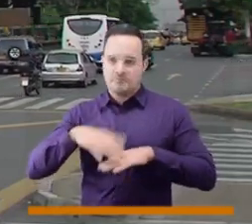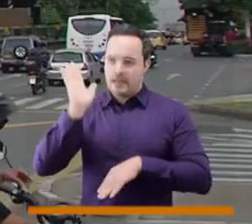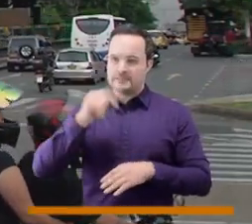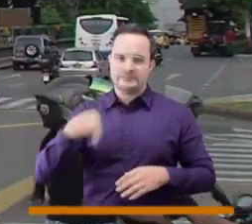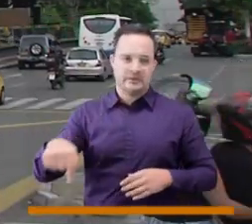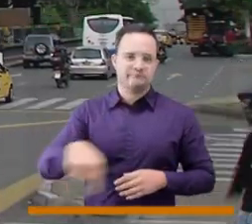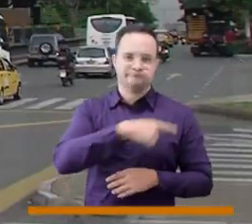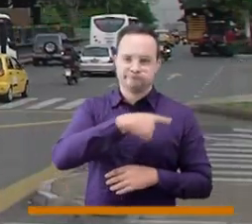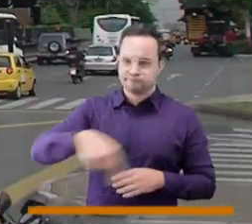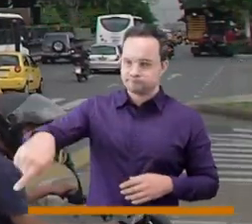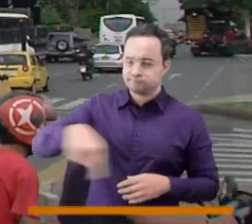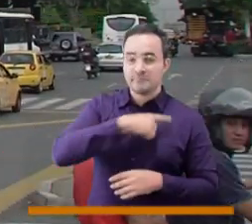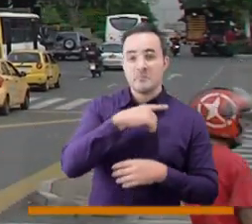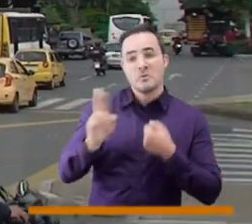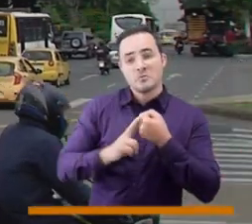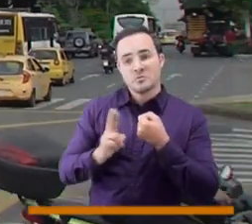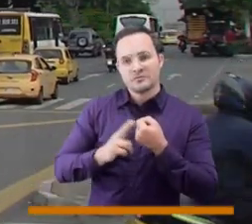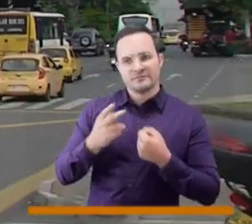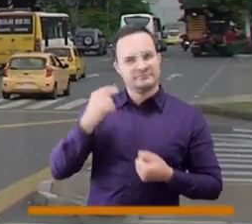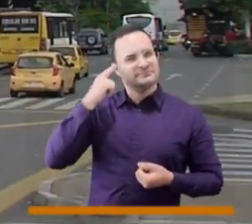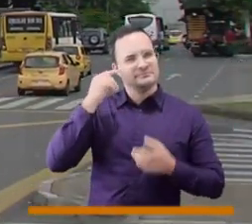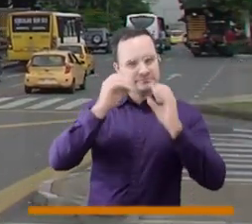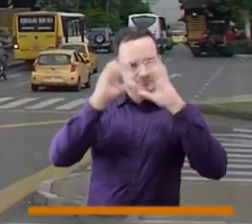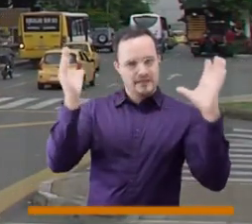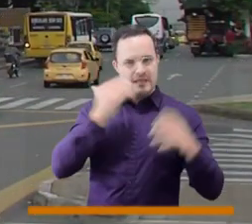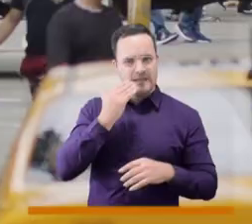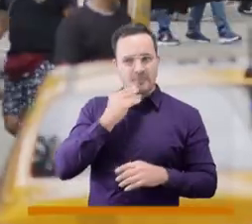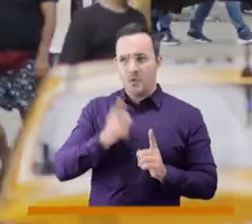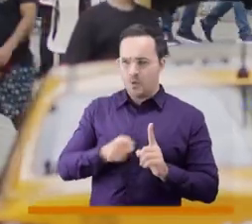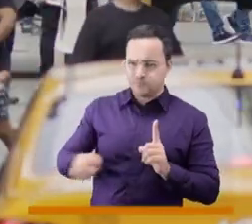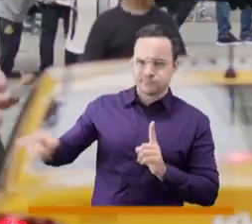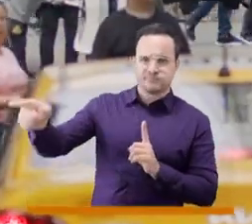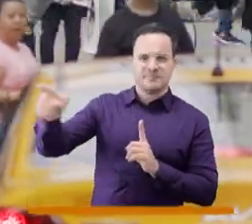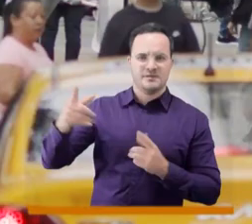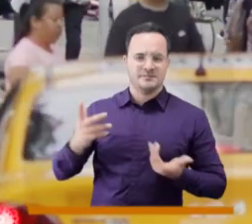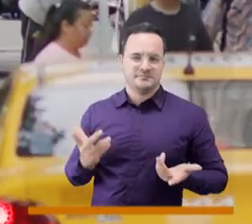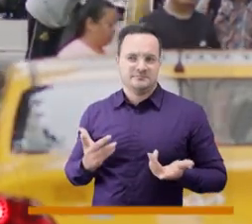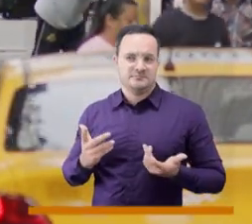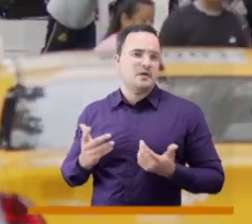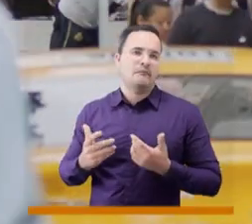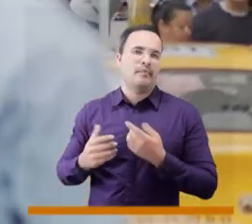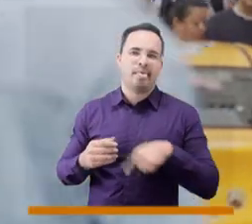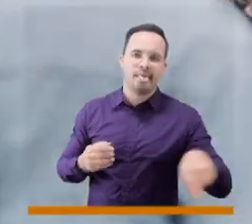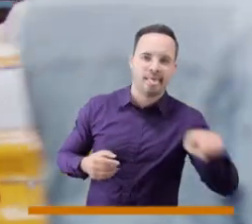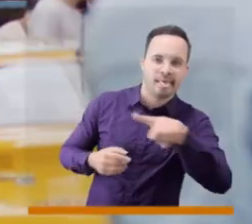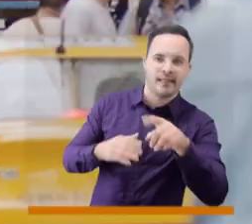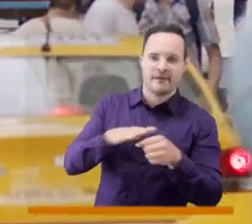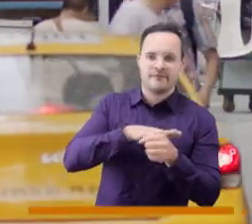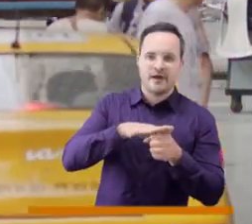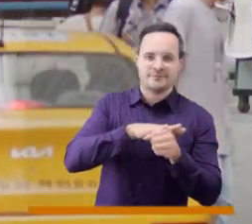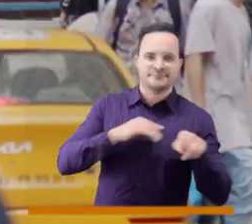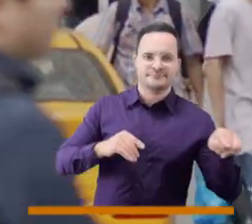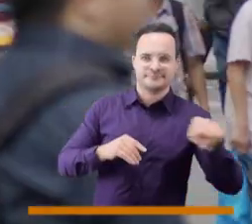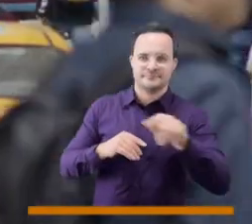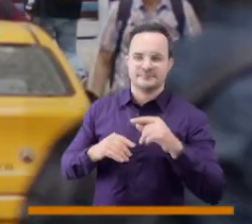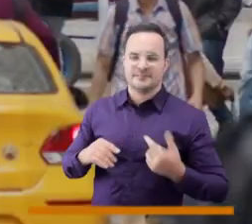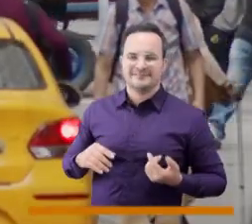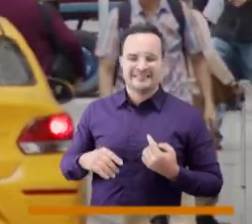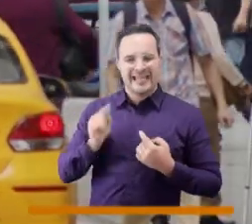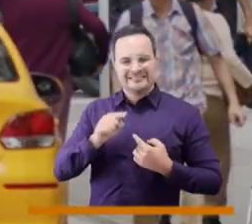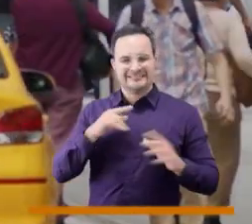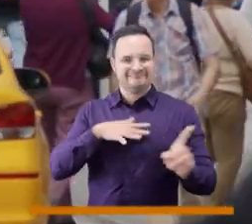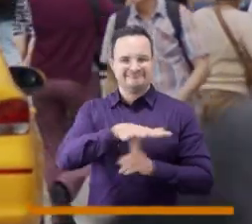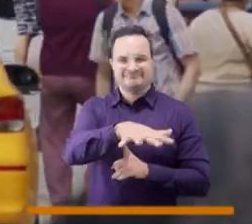que pueden tener rutas por otros lados, evadiendo de pronto el centro. Y es una decisión impopular. Eso a